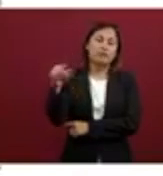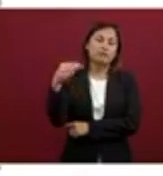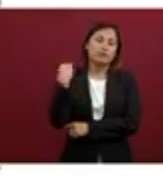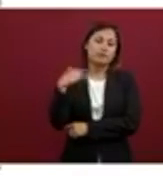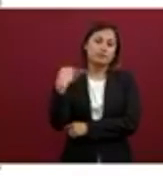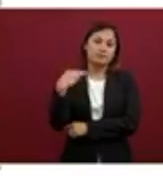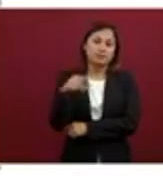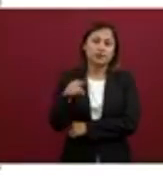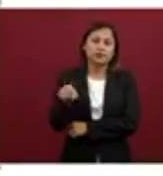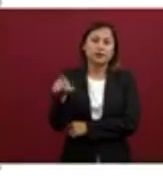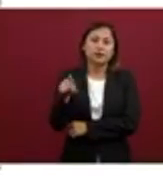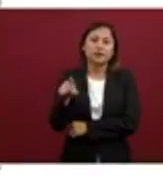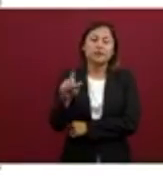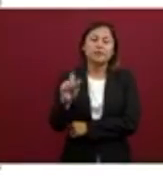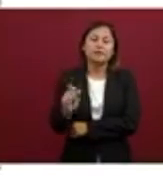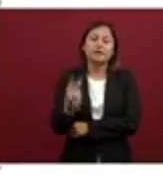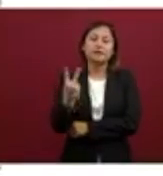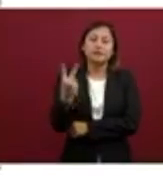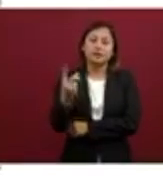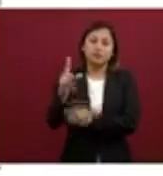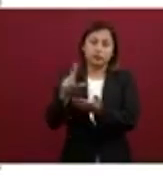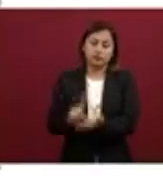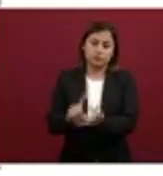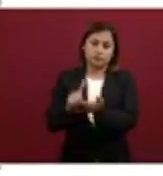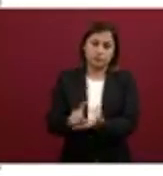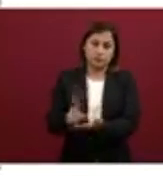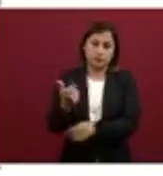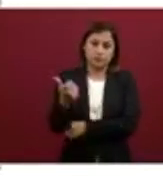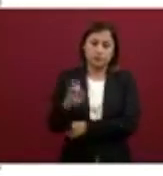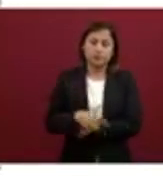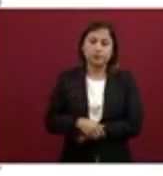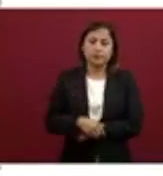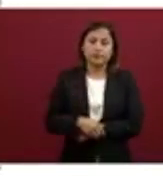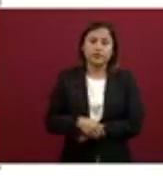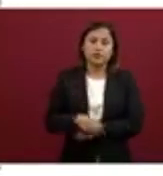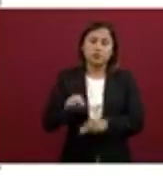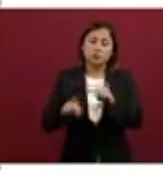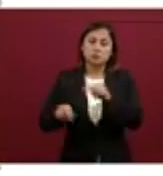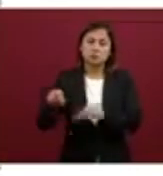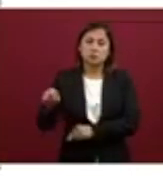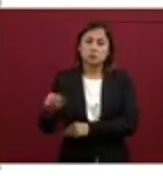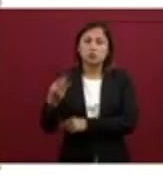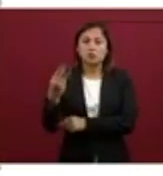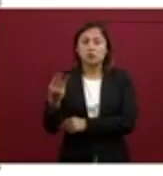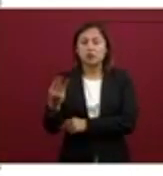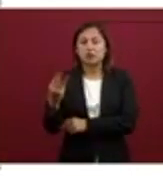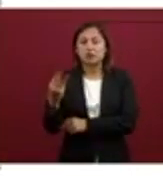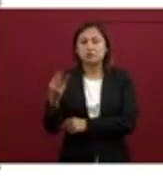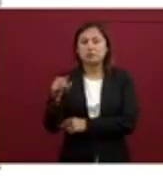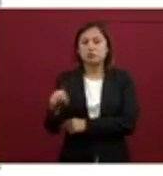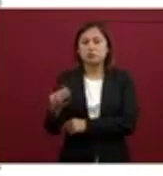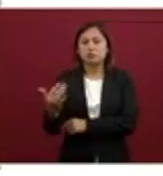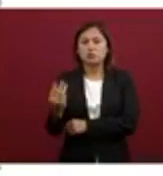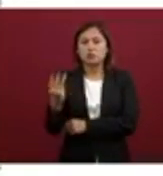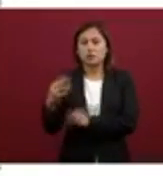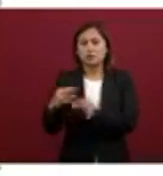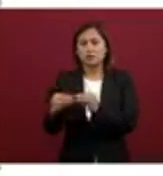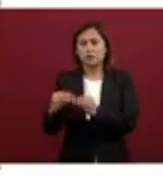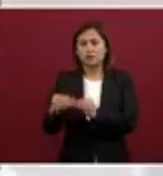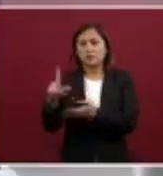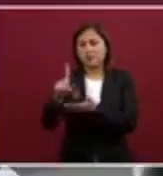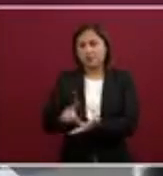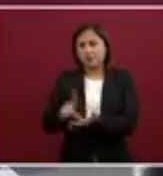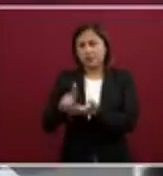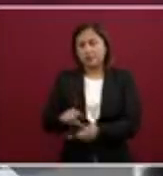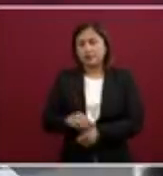precio al público de 22 pesos por litro y un margen de 3.53 pesos por litro. Y las que